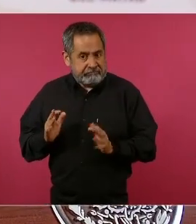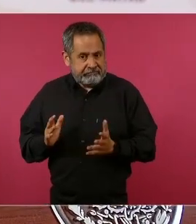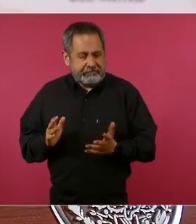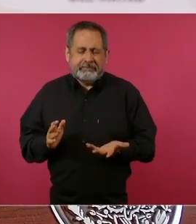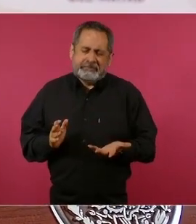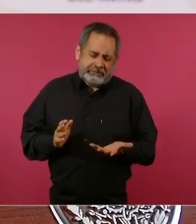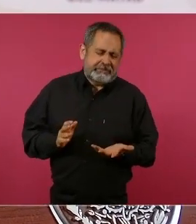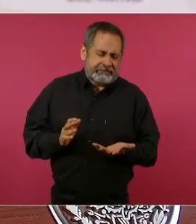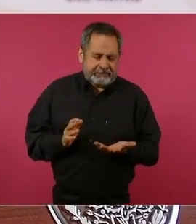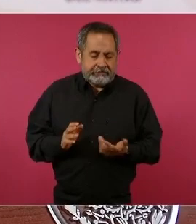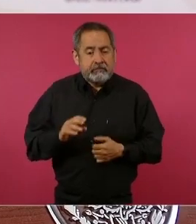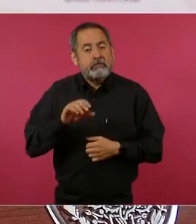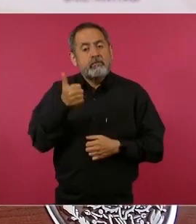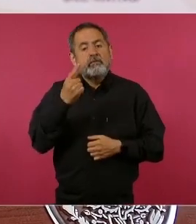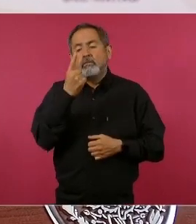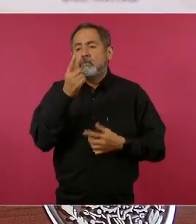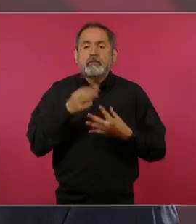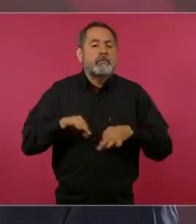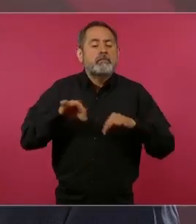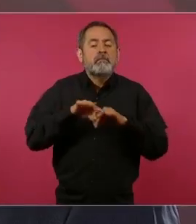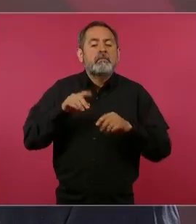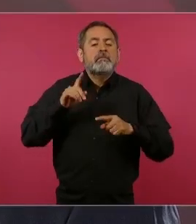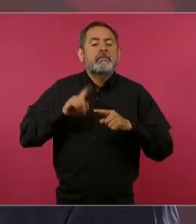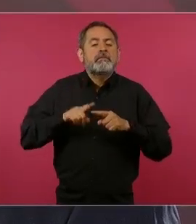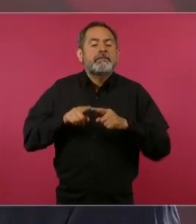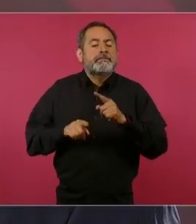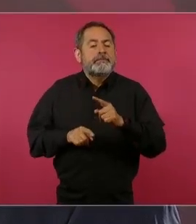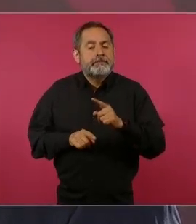otra cuestión que es muy importante